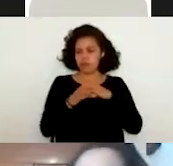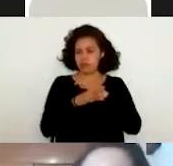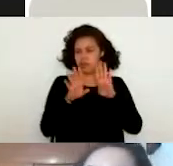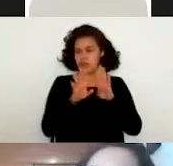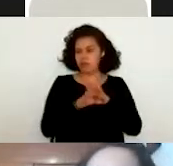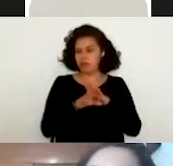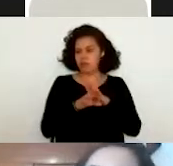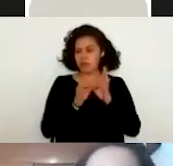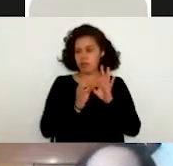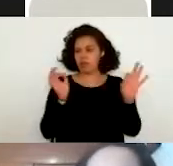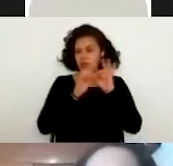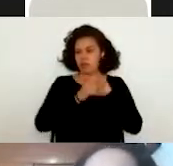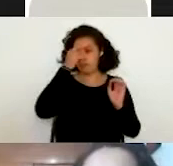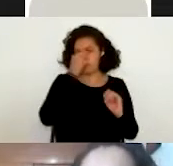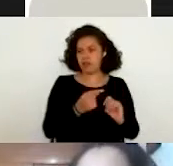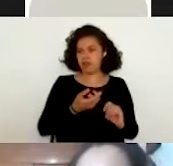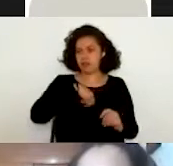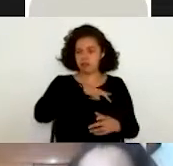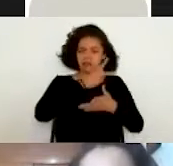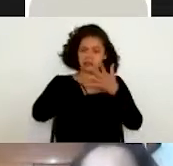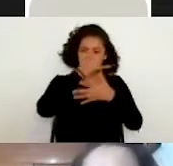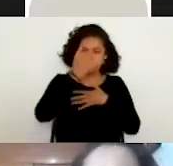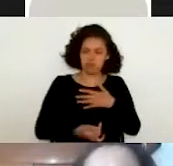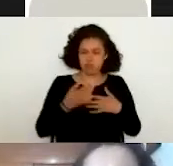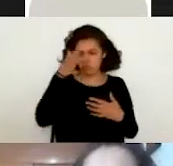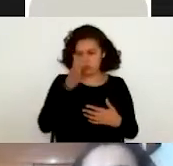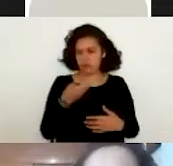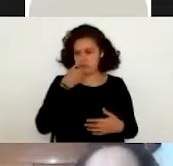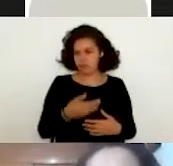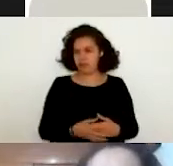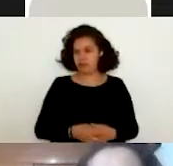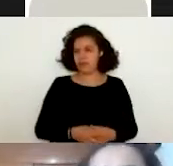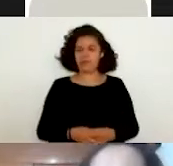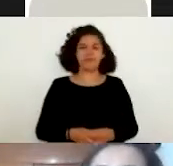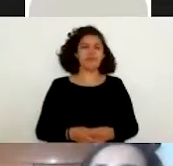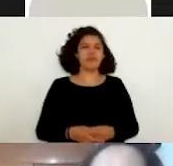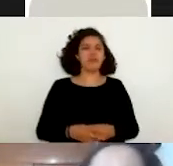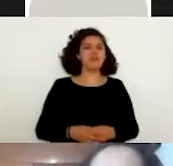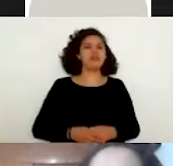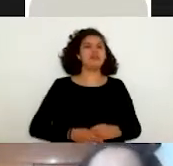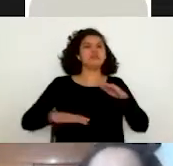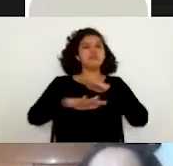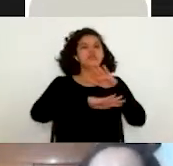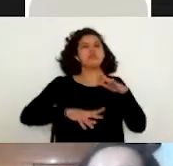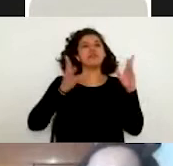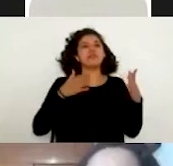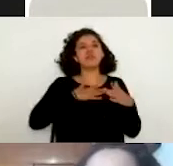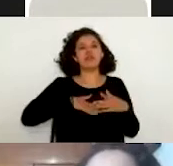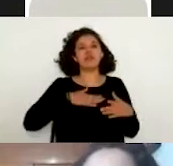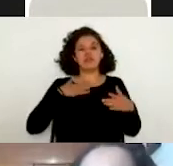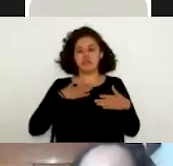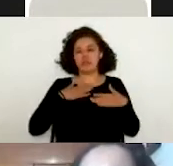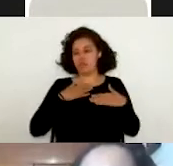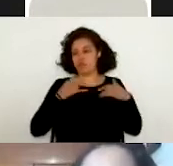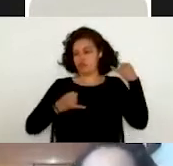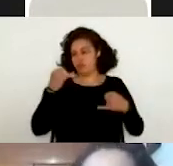vital para que nuestro proyecto pueda ser aceptado. La fundamentación y la justificación de este. Hasta